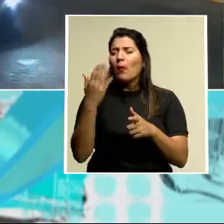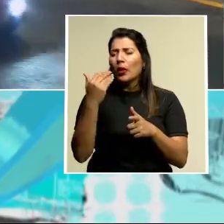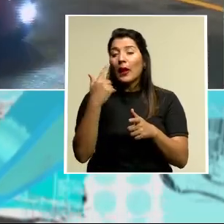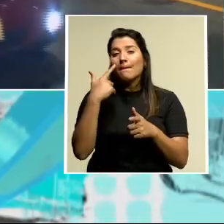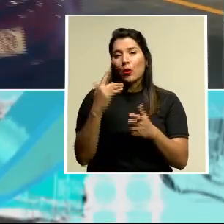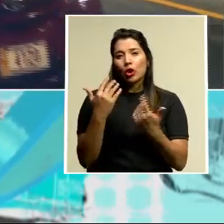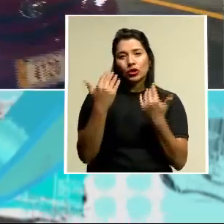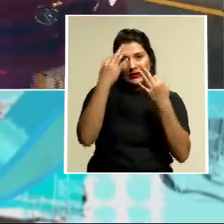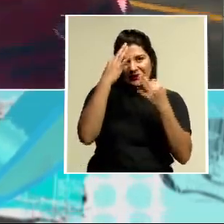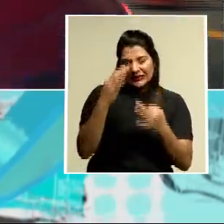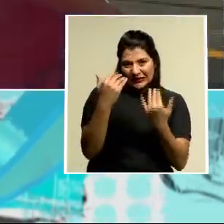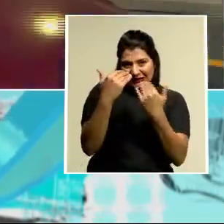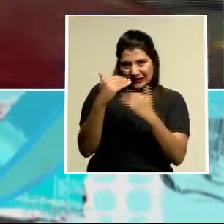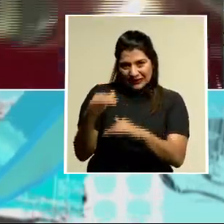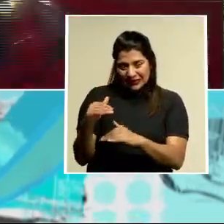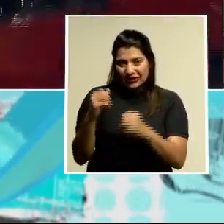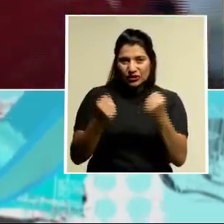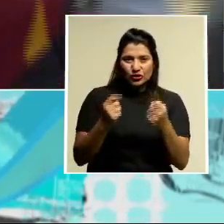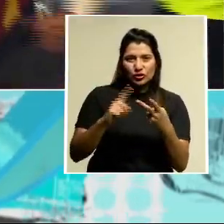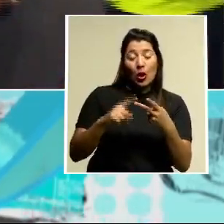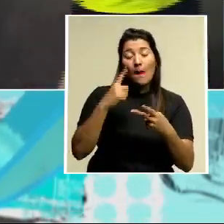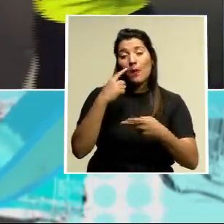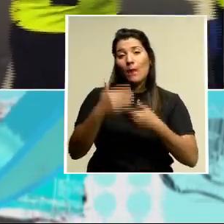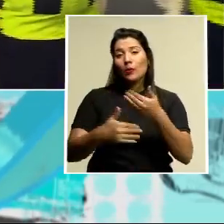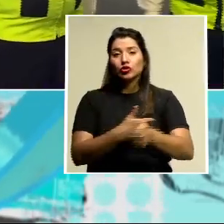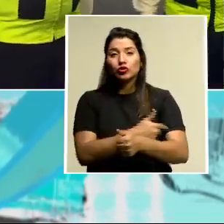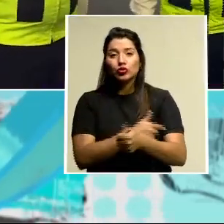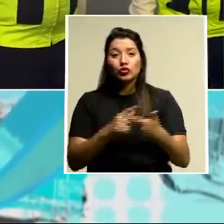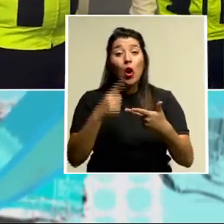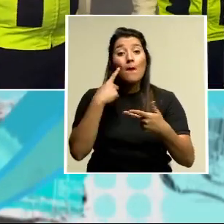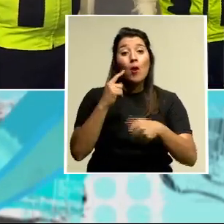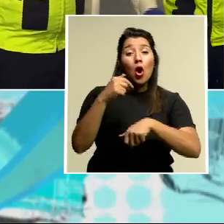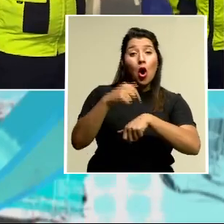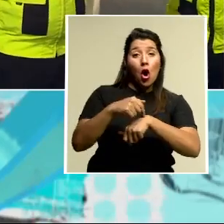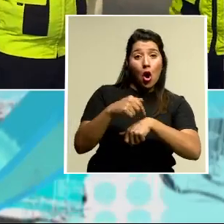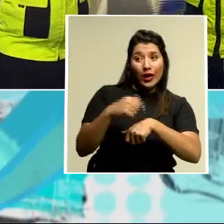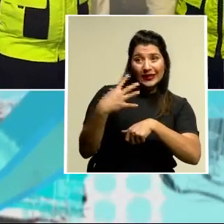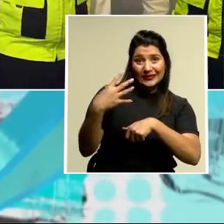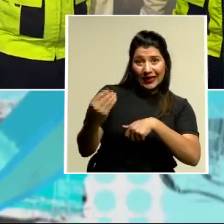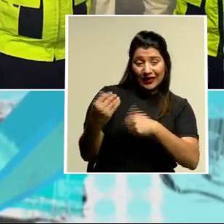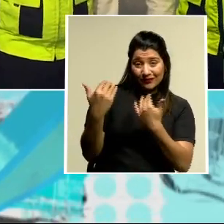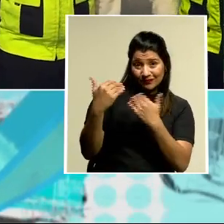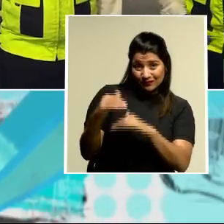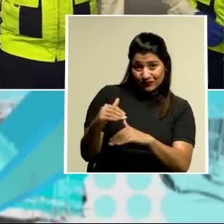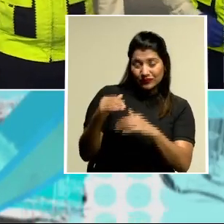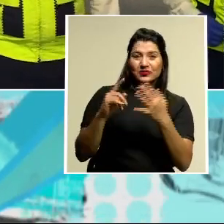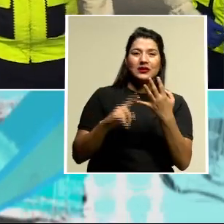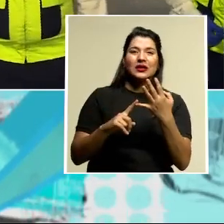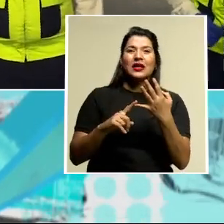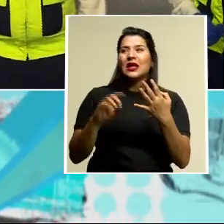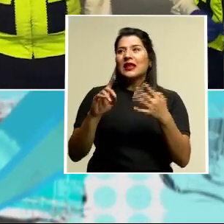que llevaba, ese proceso de vacunación ha ayudado a que no se fuera tan fuerte como uno